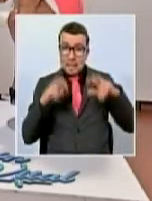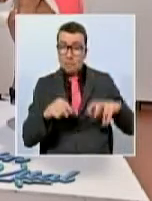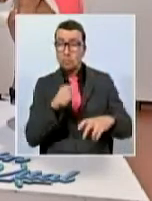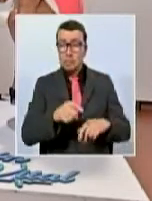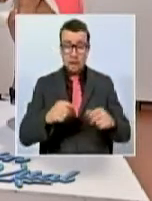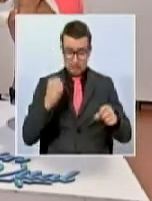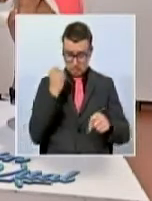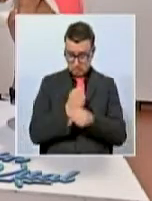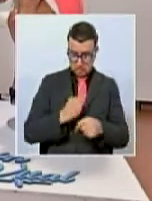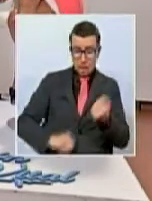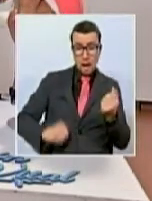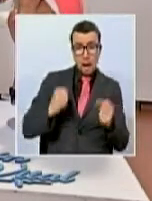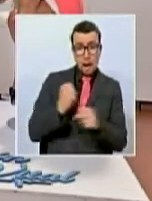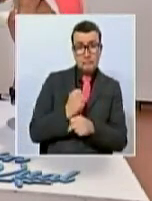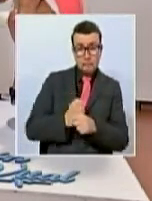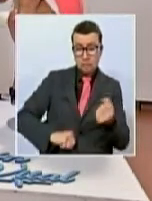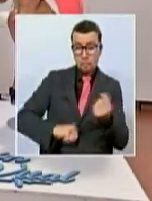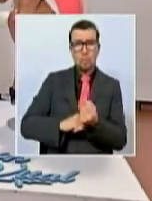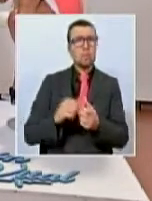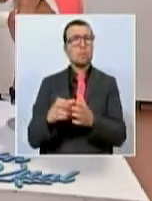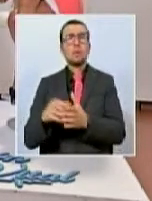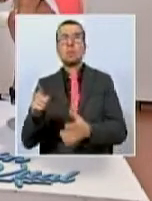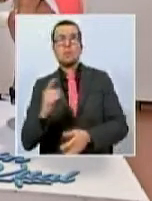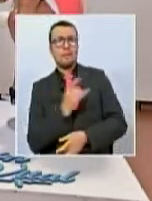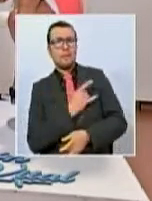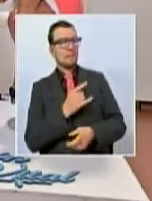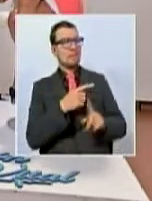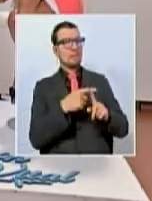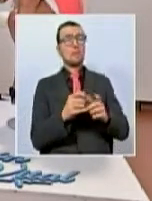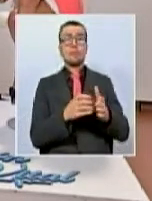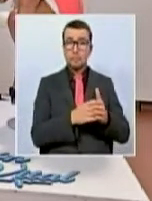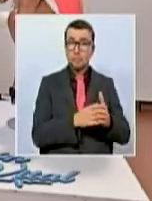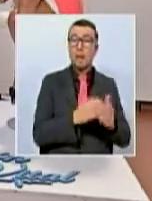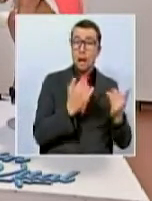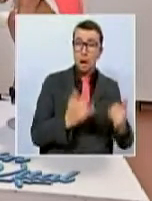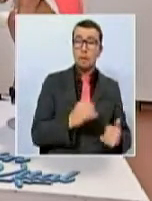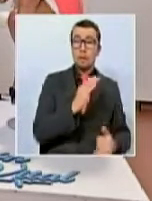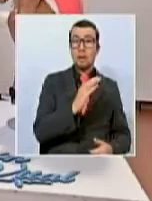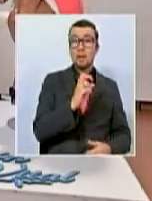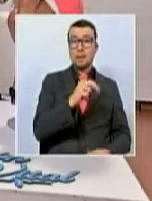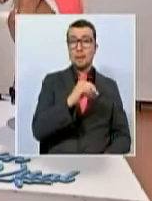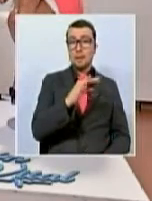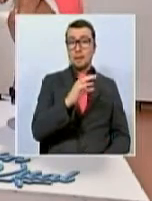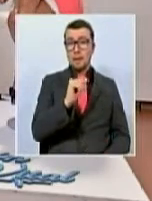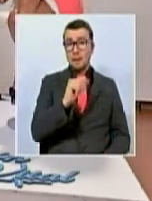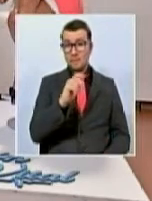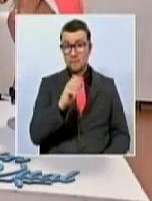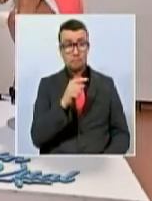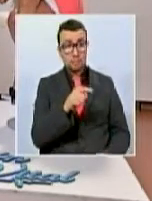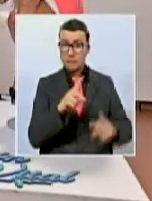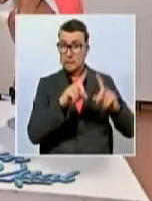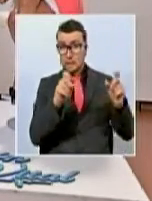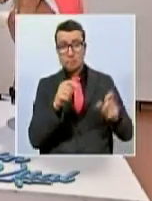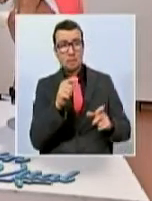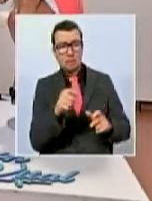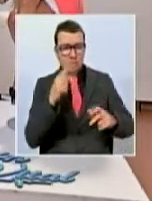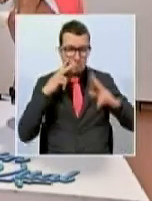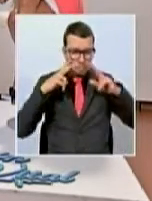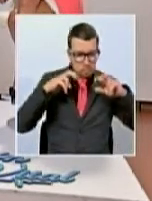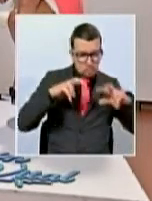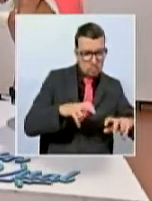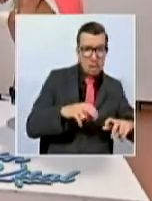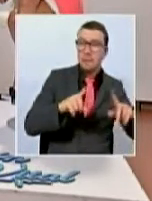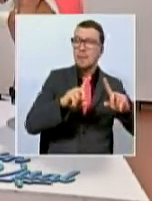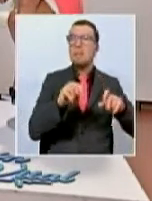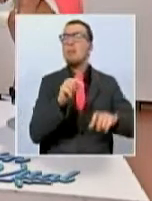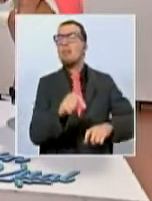ustedes están haciendo con universidades, ahora con Semicafé, que están investigando tanto el tema de los probióticos, que